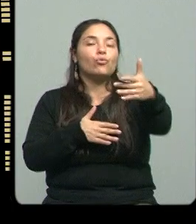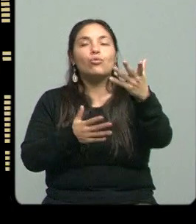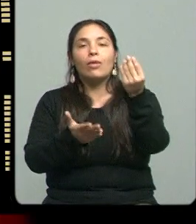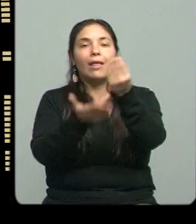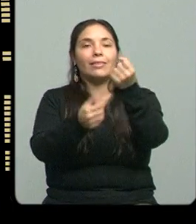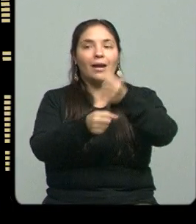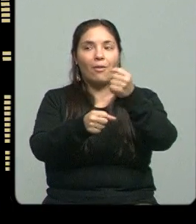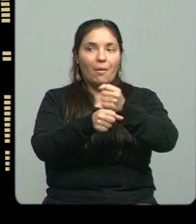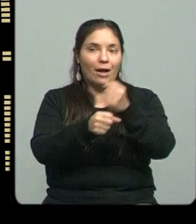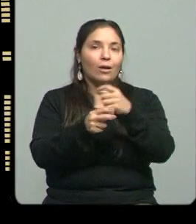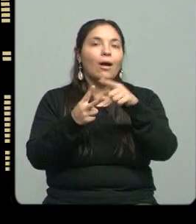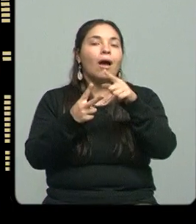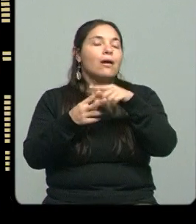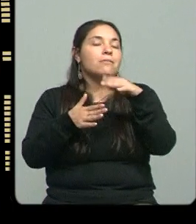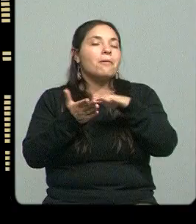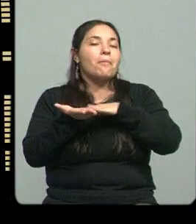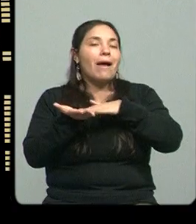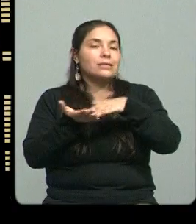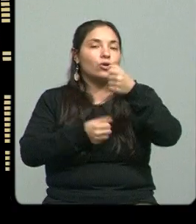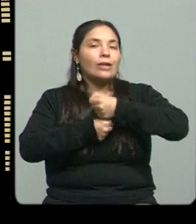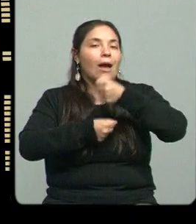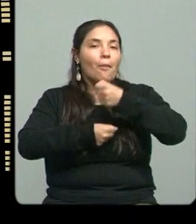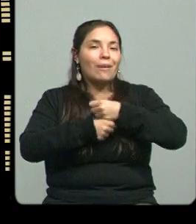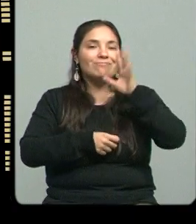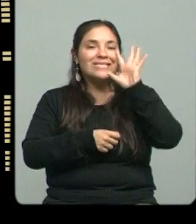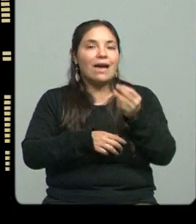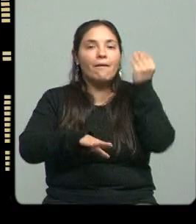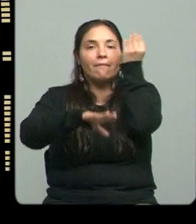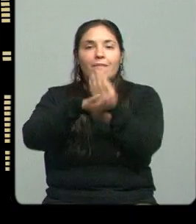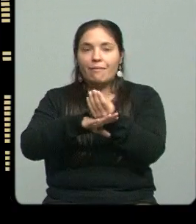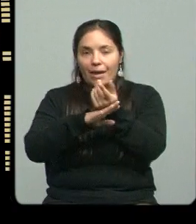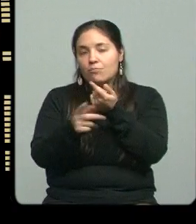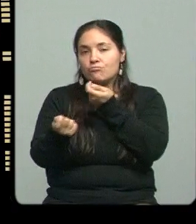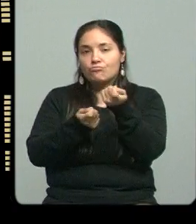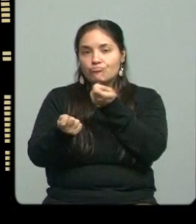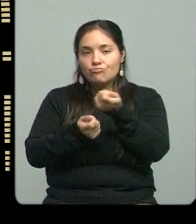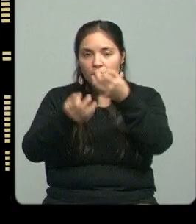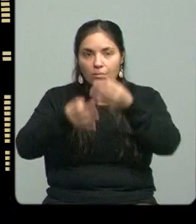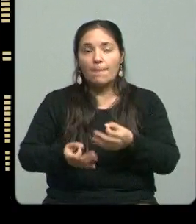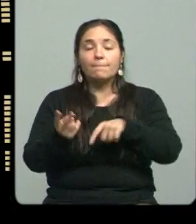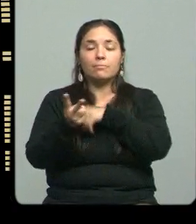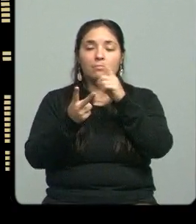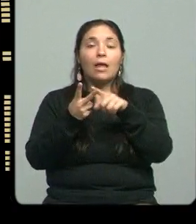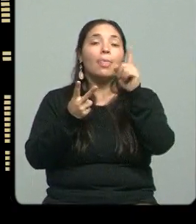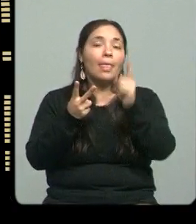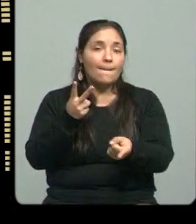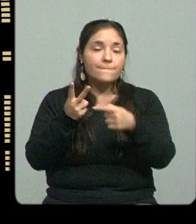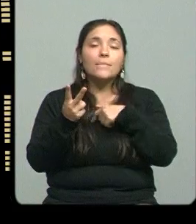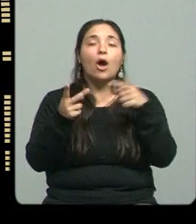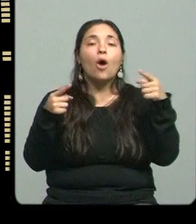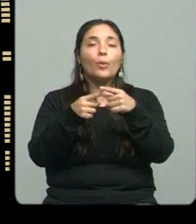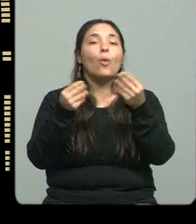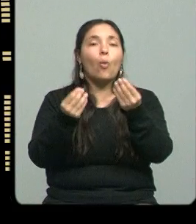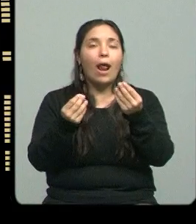competencias laborales necesarias para desempeñarse exitosamente en entornos laborales. Pero por otro lado,